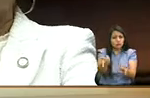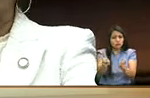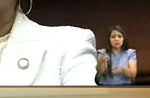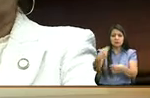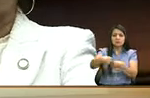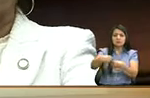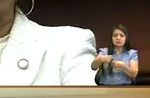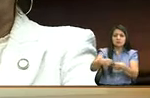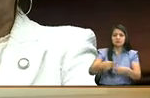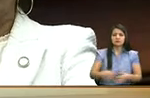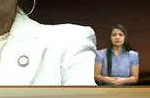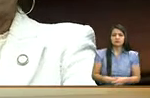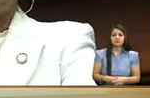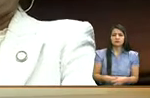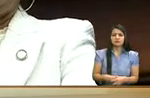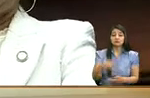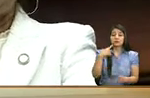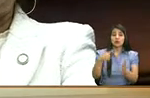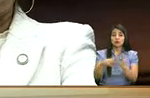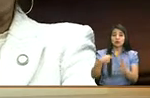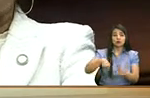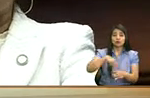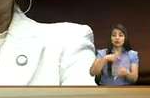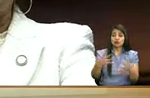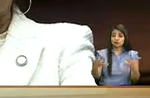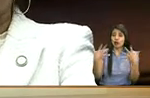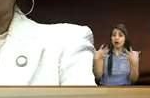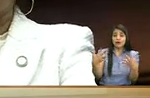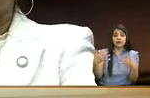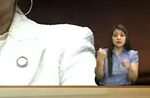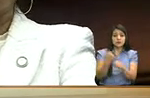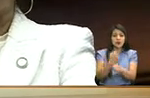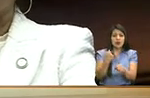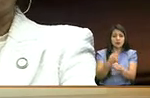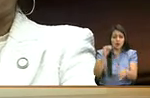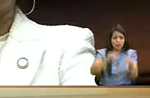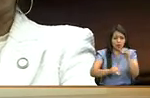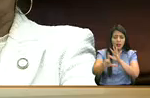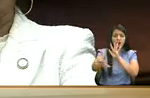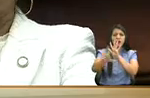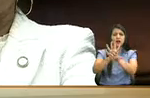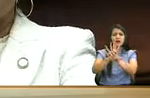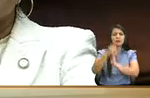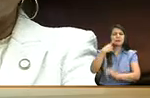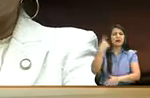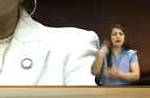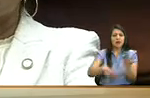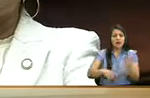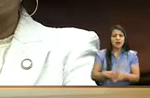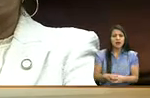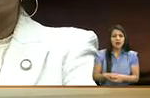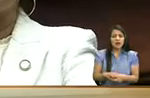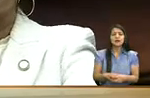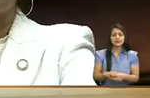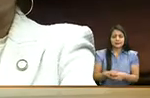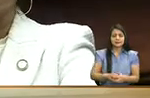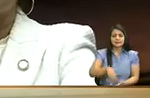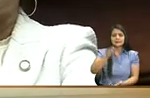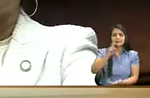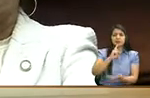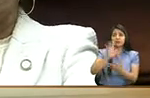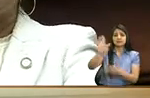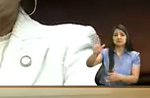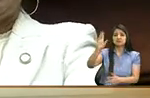No hacemos obras ni implementamos políticas públicas. Eso le corresponde